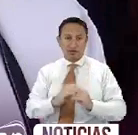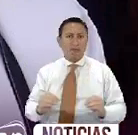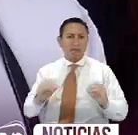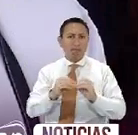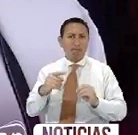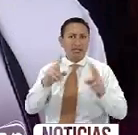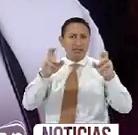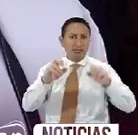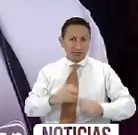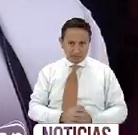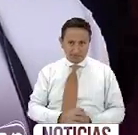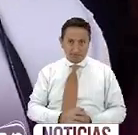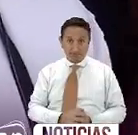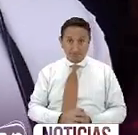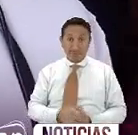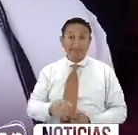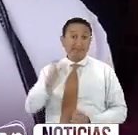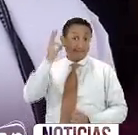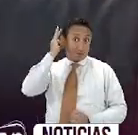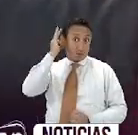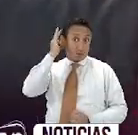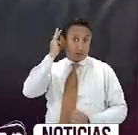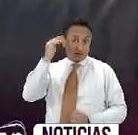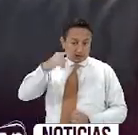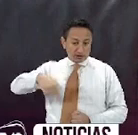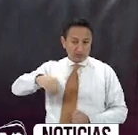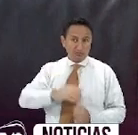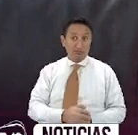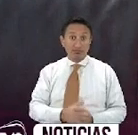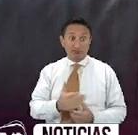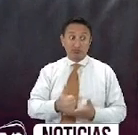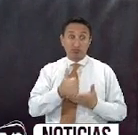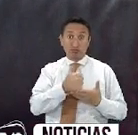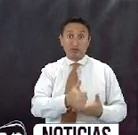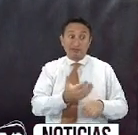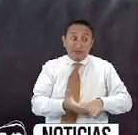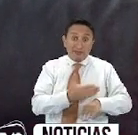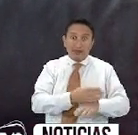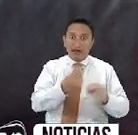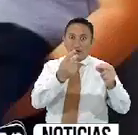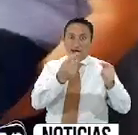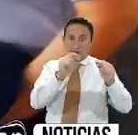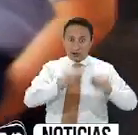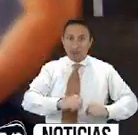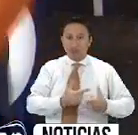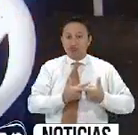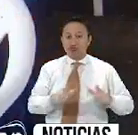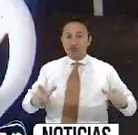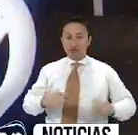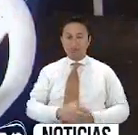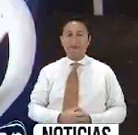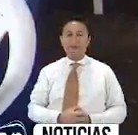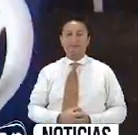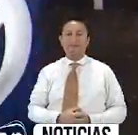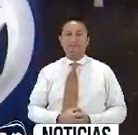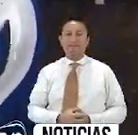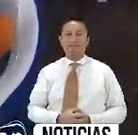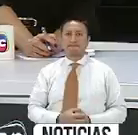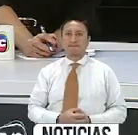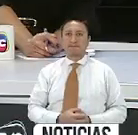este tema. A muchas ciudadanas les ha salvado la vida detectar esto a tiempo, informó Charlie Pisa.